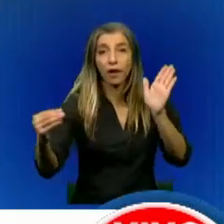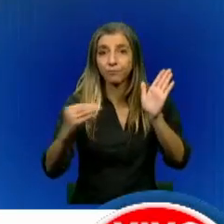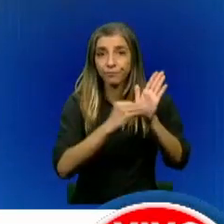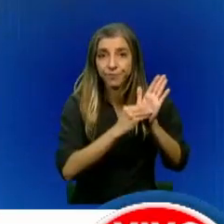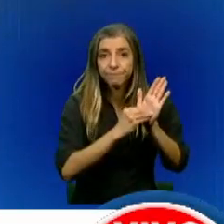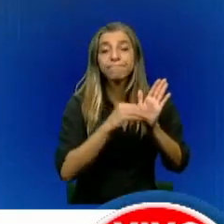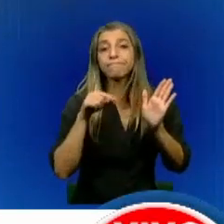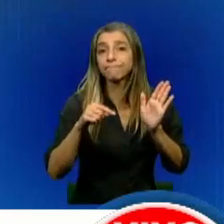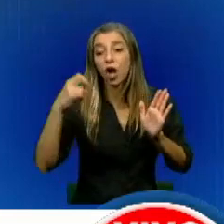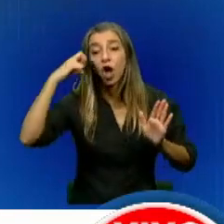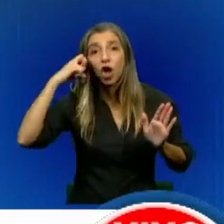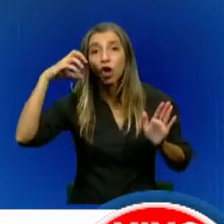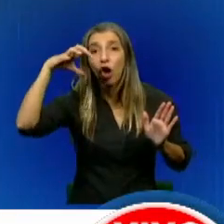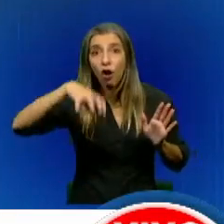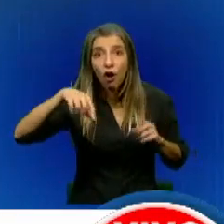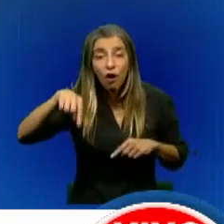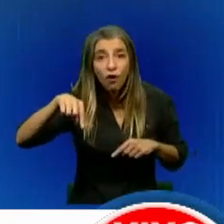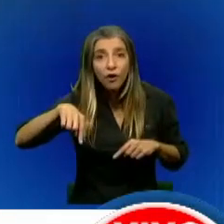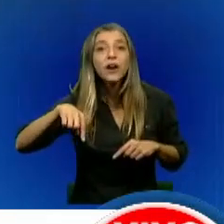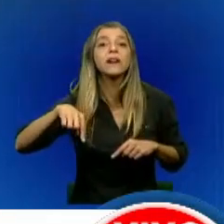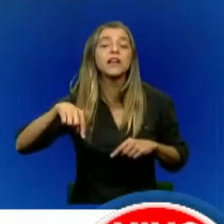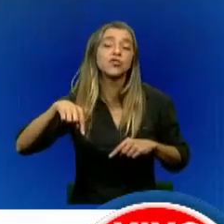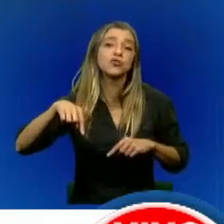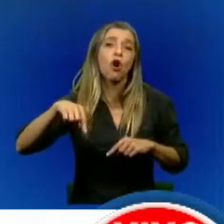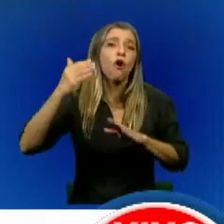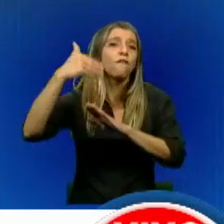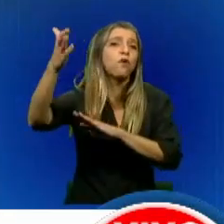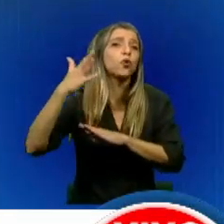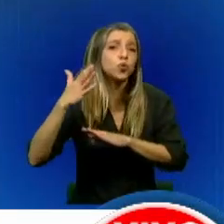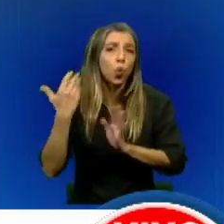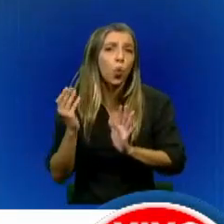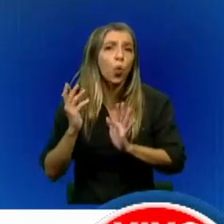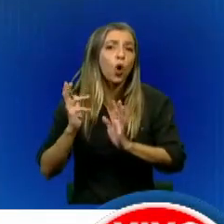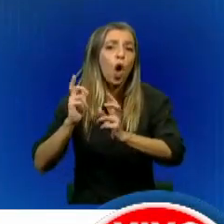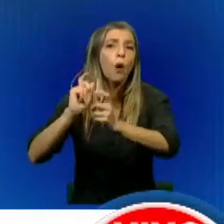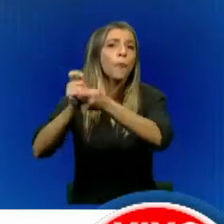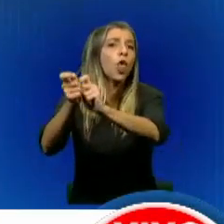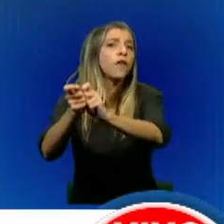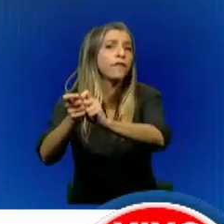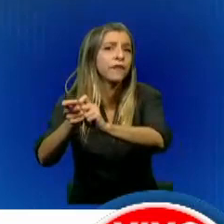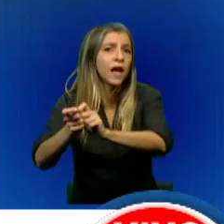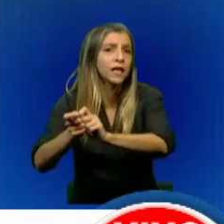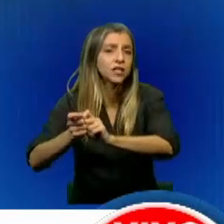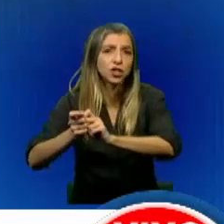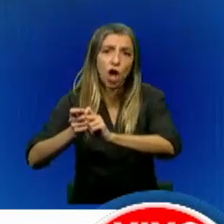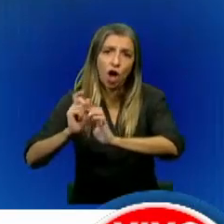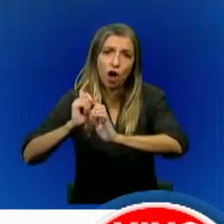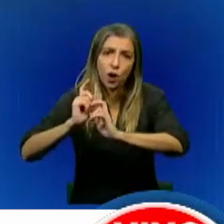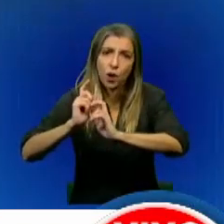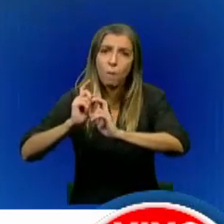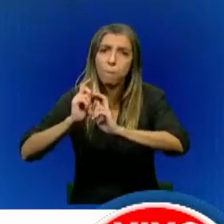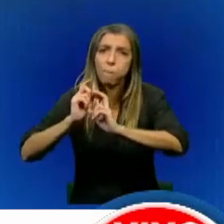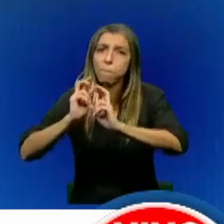este Congreso a realizar nuevas modificaciones al calendario electoral. ¿Y qué significa